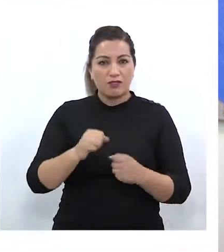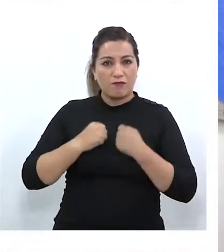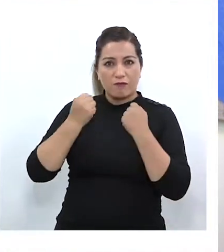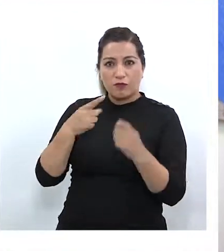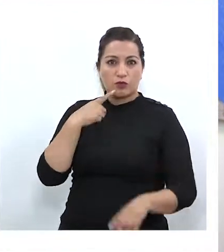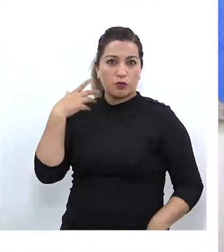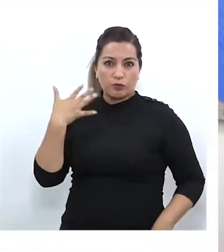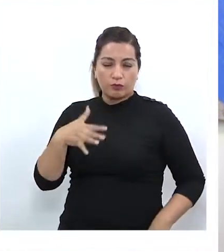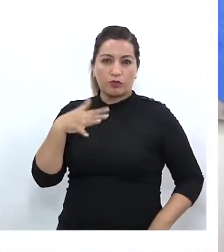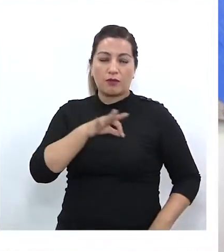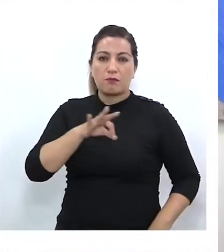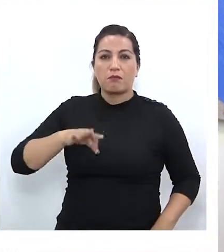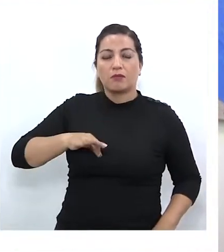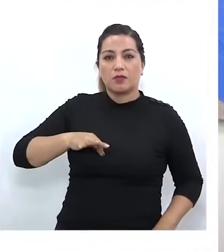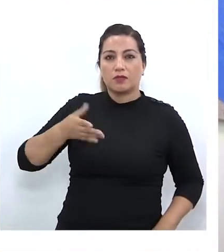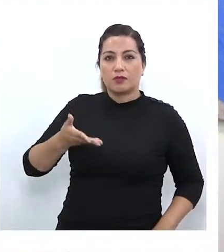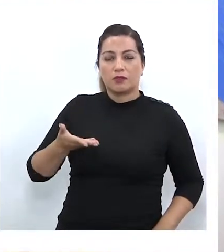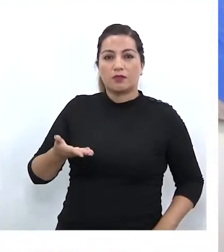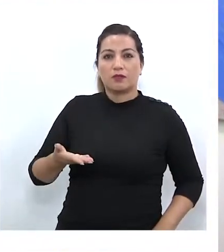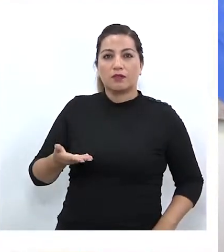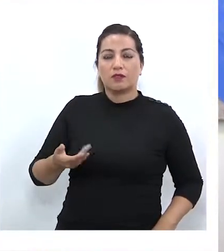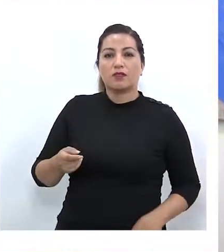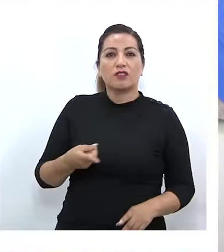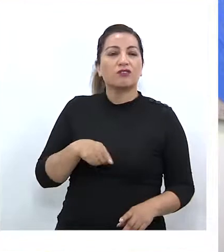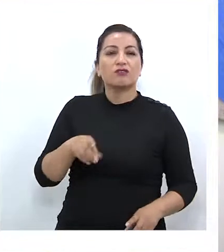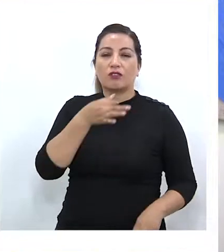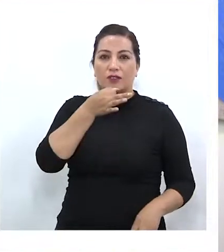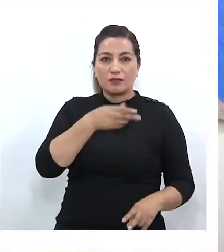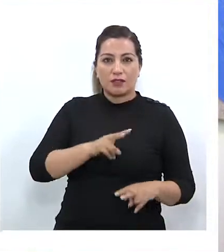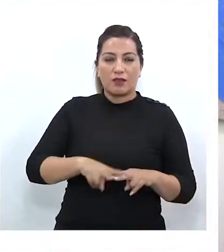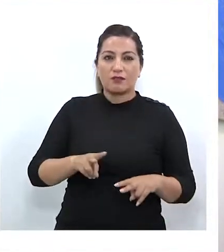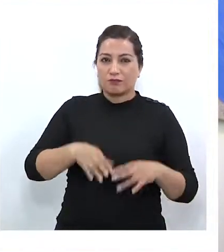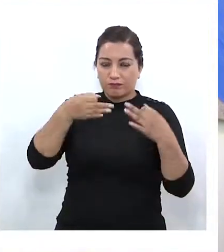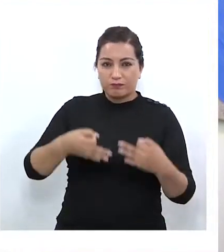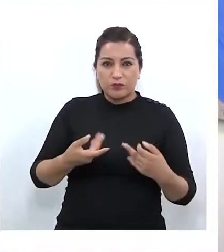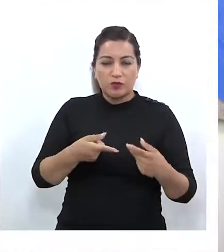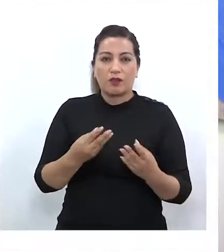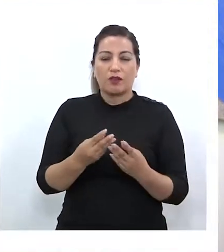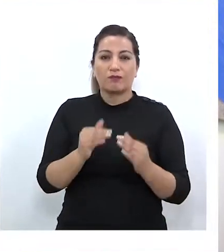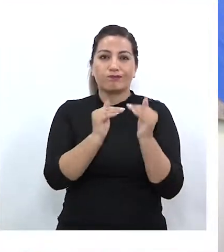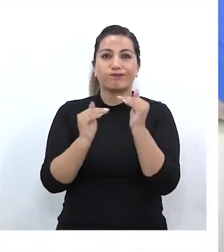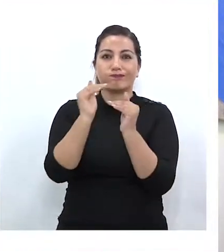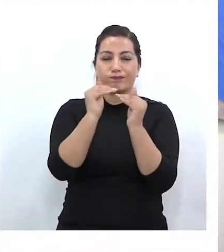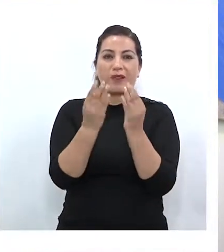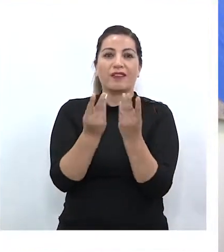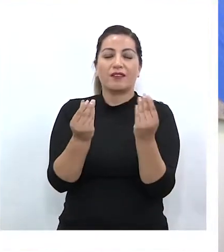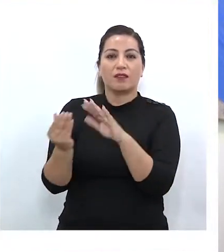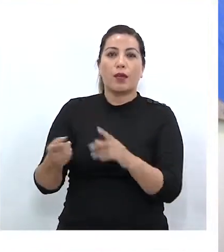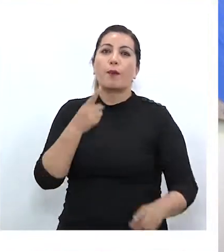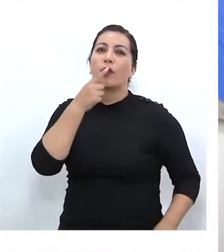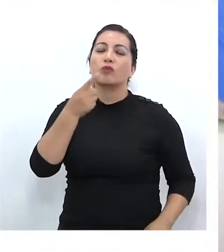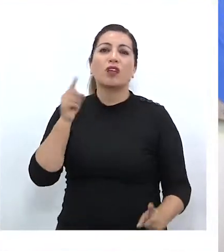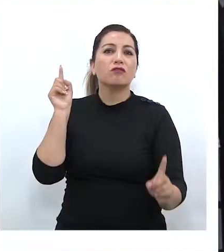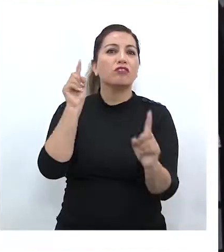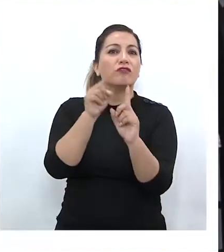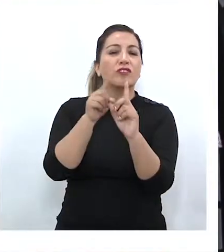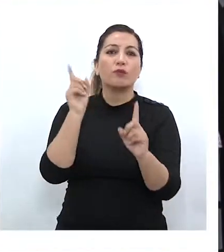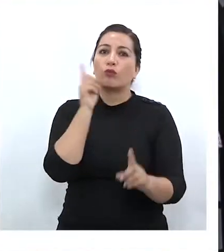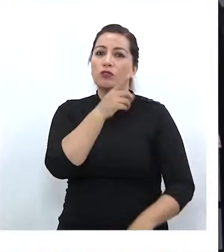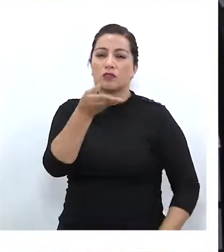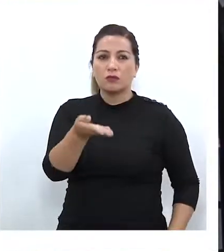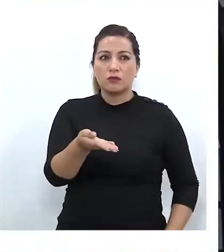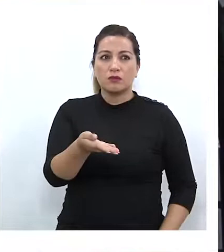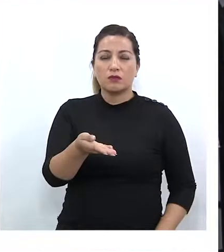esfuerzo fundamental del Ministerio está en cómo aseguramos que existan estándares de calidad en todo el sistema. El objetivo final,